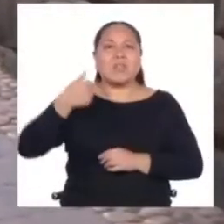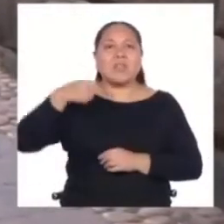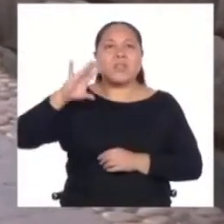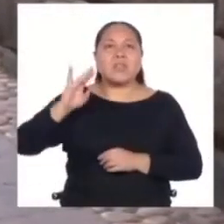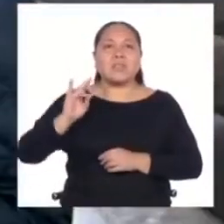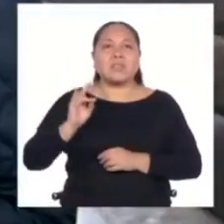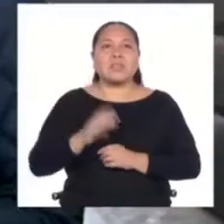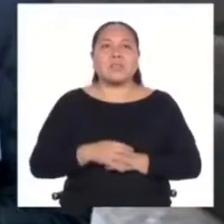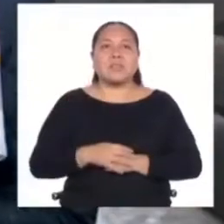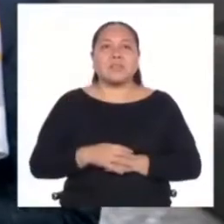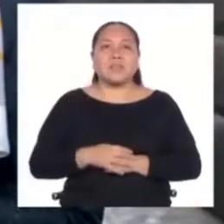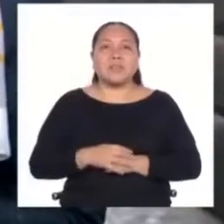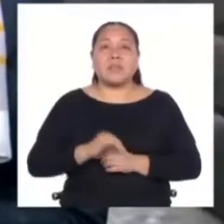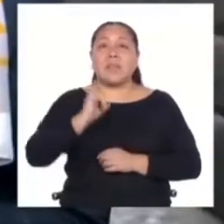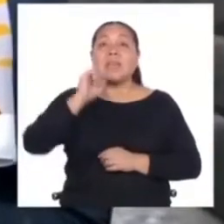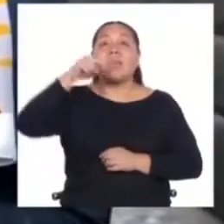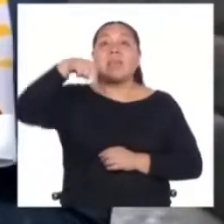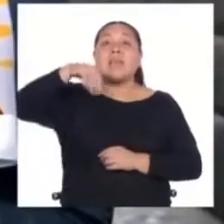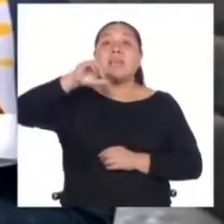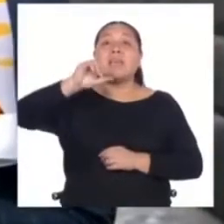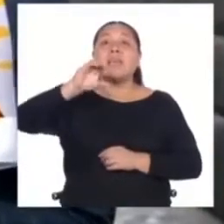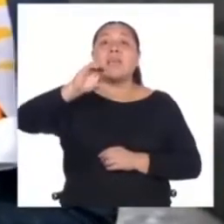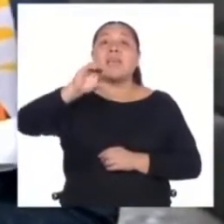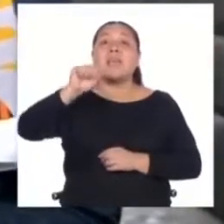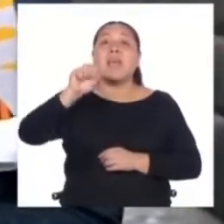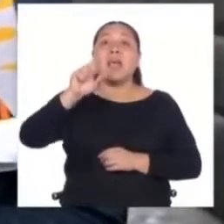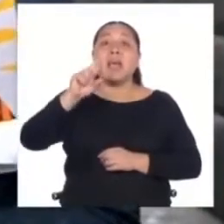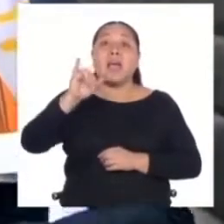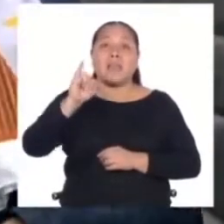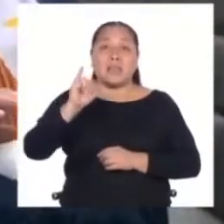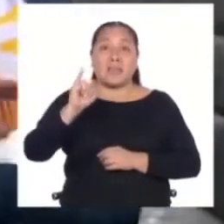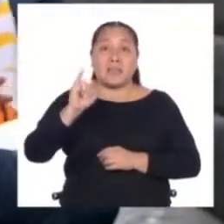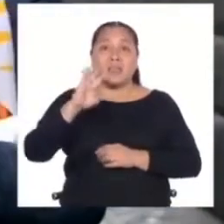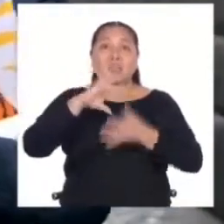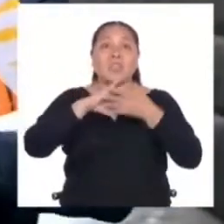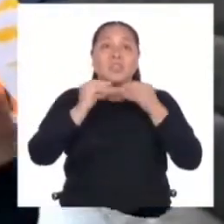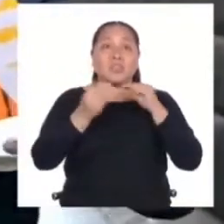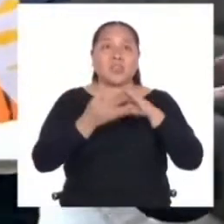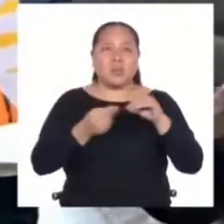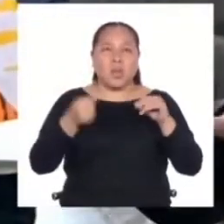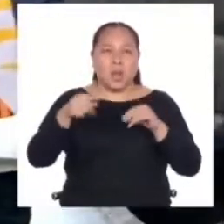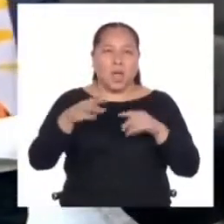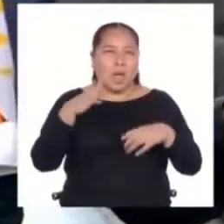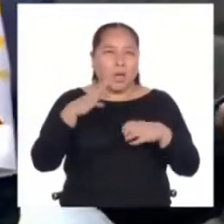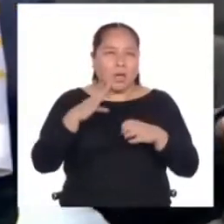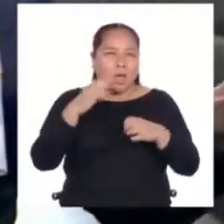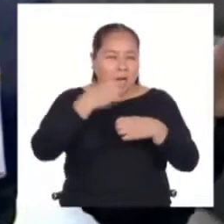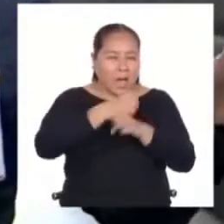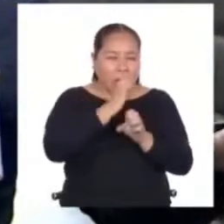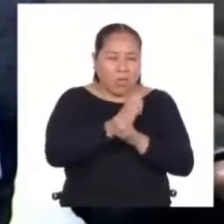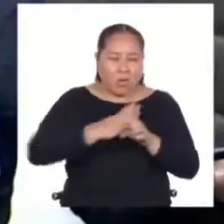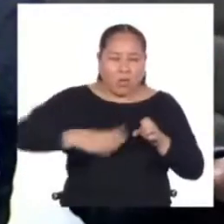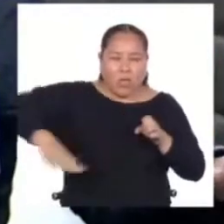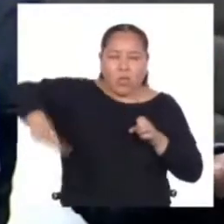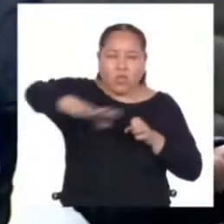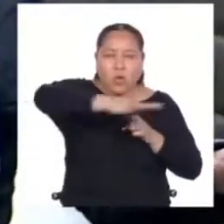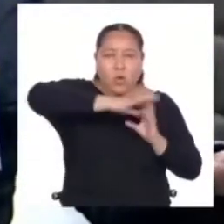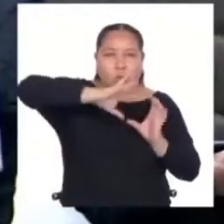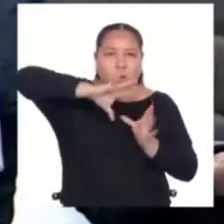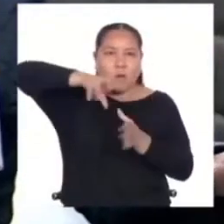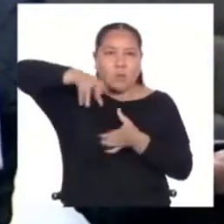de Incarri. Incarri, hijo del sol, fundador del Cusco y creador de todas las cosas que existen en el